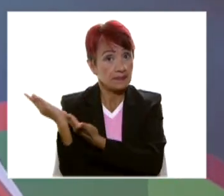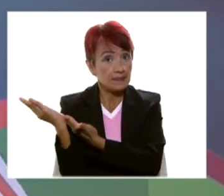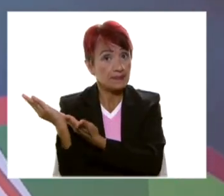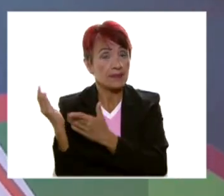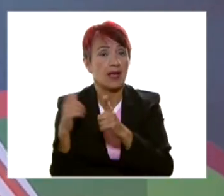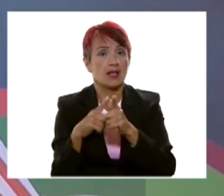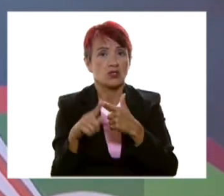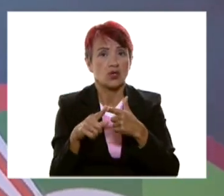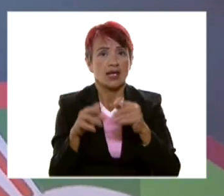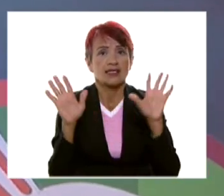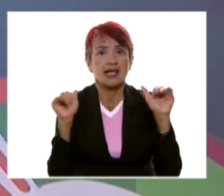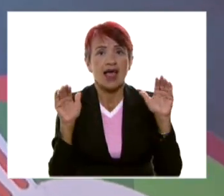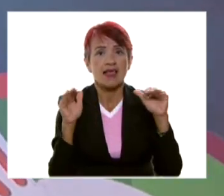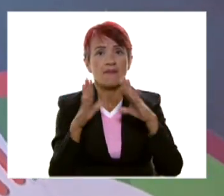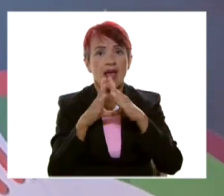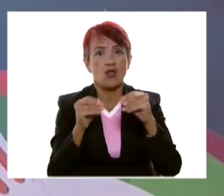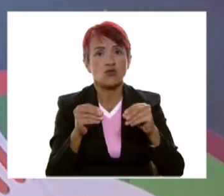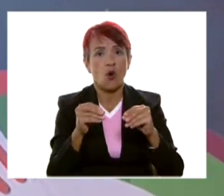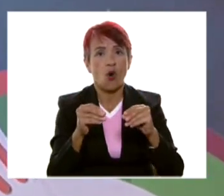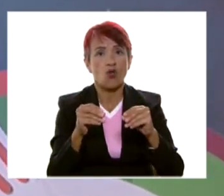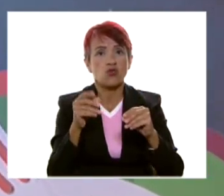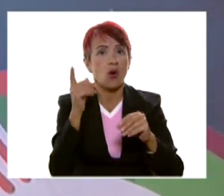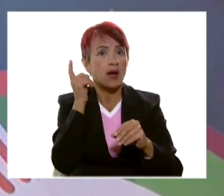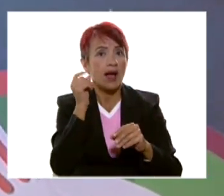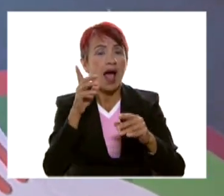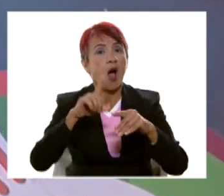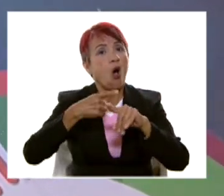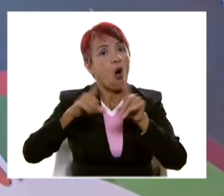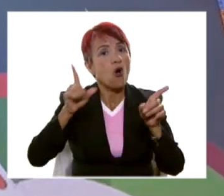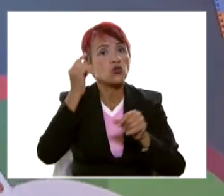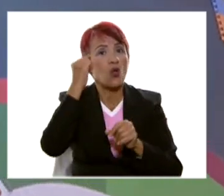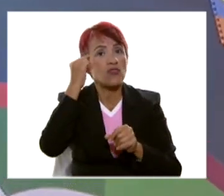me.gov.be. Se despide Cianya Colmenares, hasta la